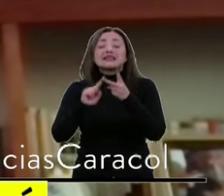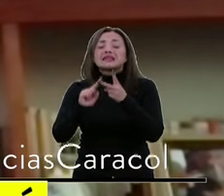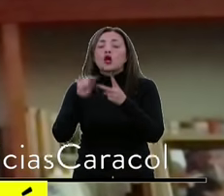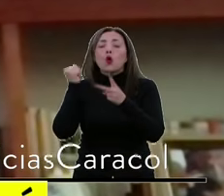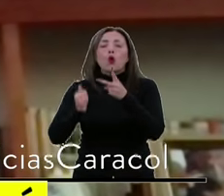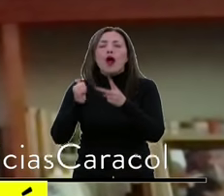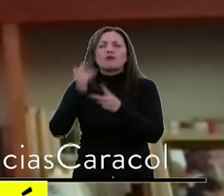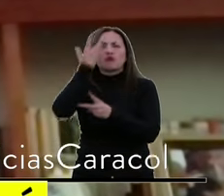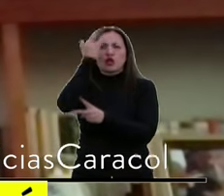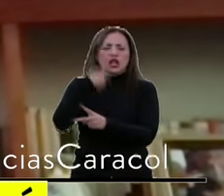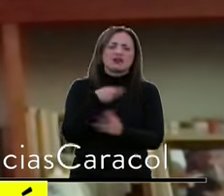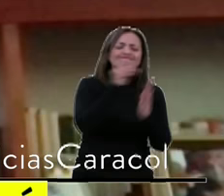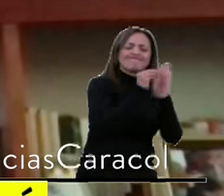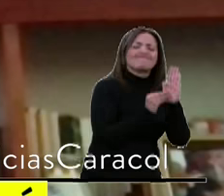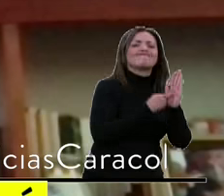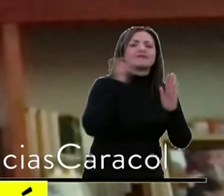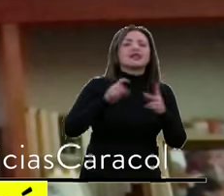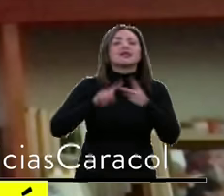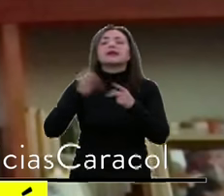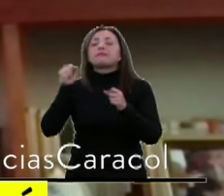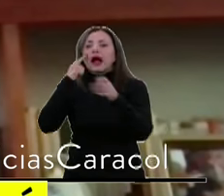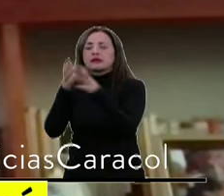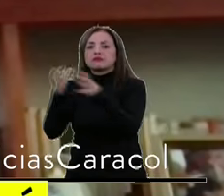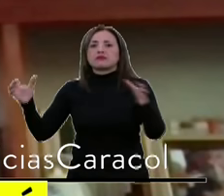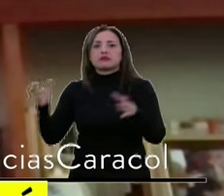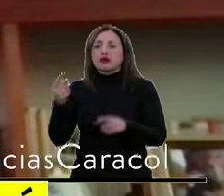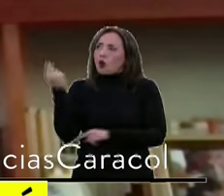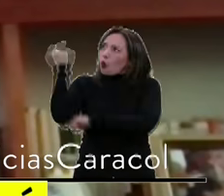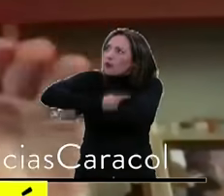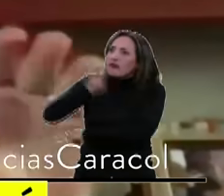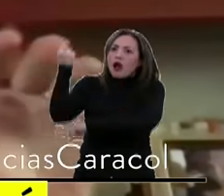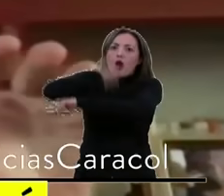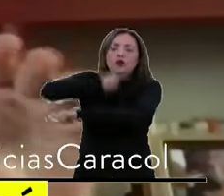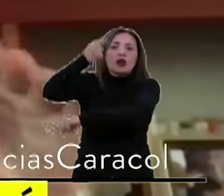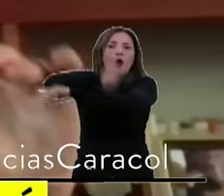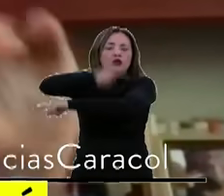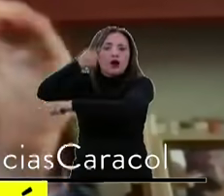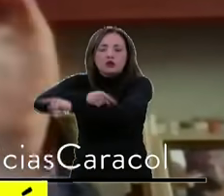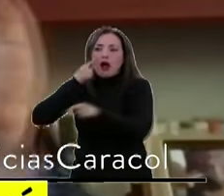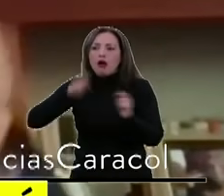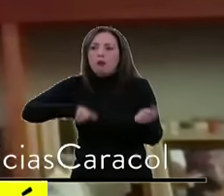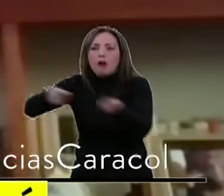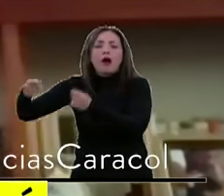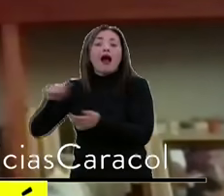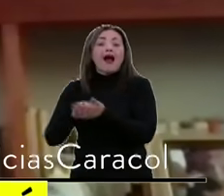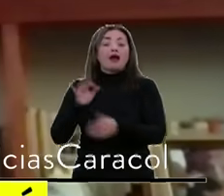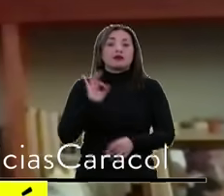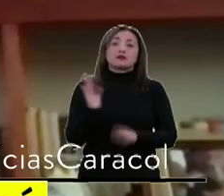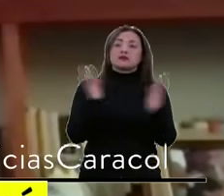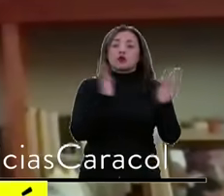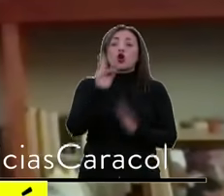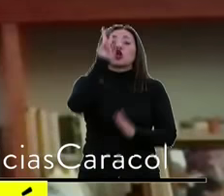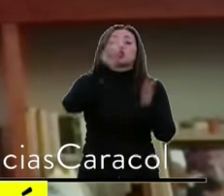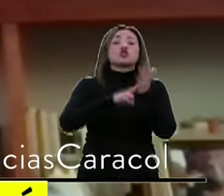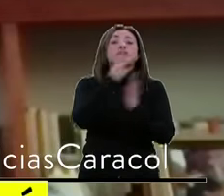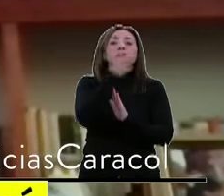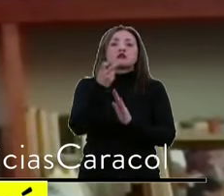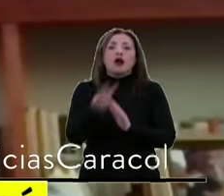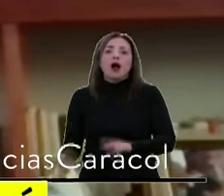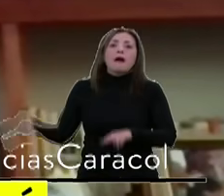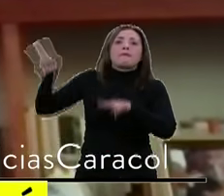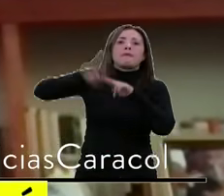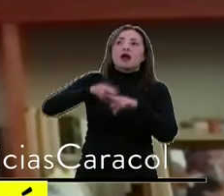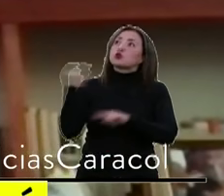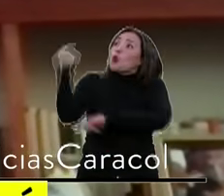el incremento de casos diariamente que pasamos de un promedio de 2.200 a casi 3000 en los